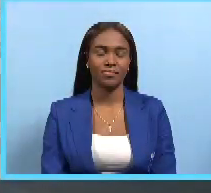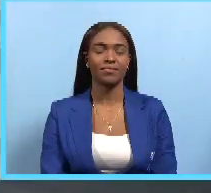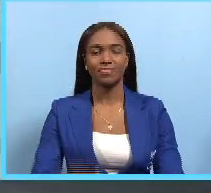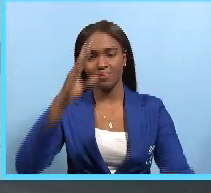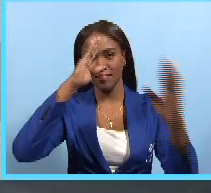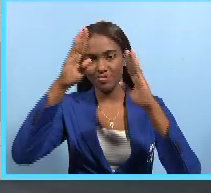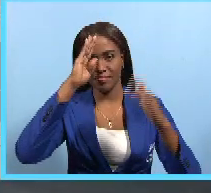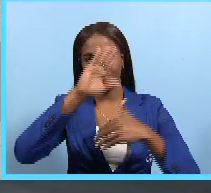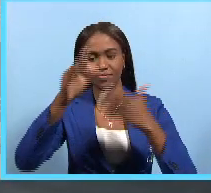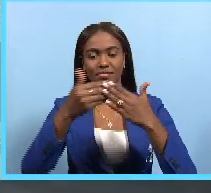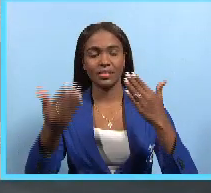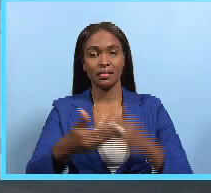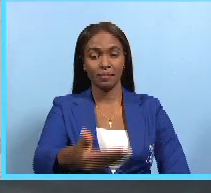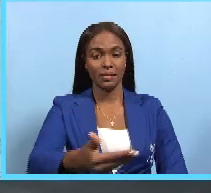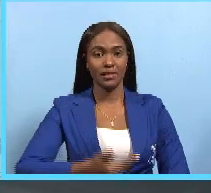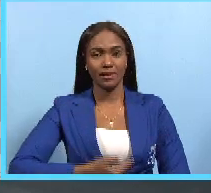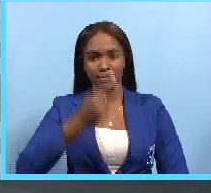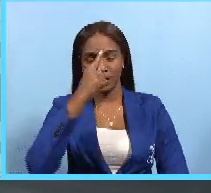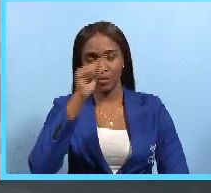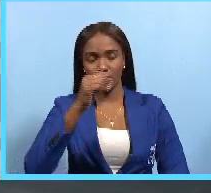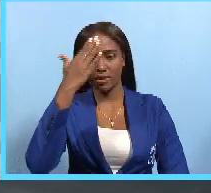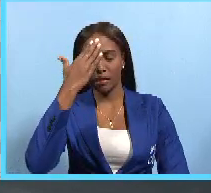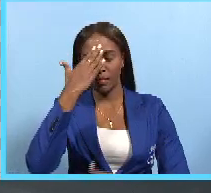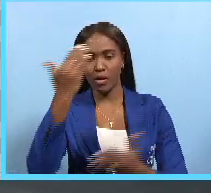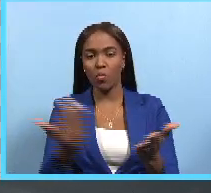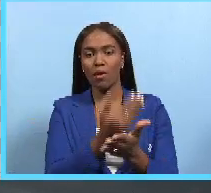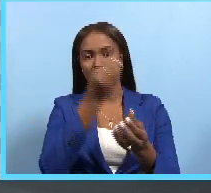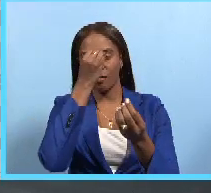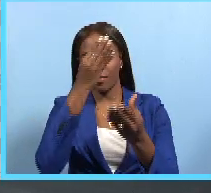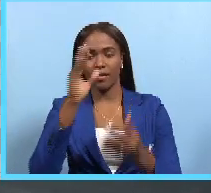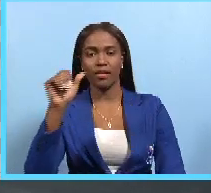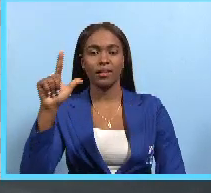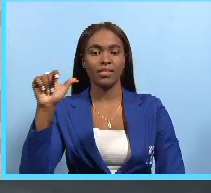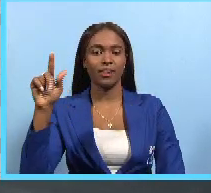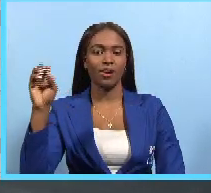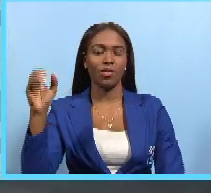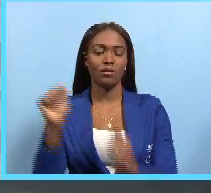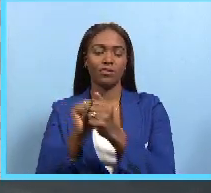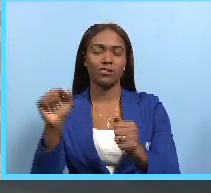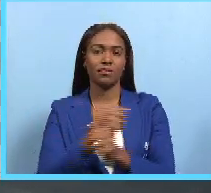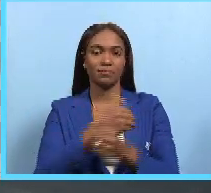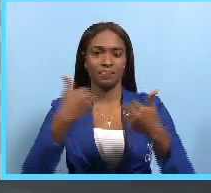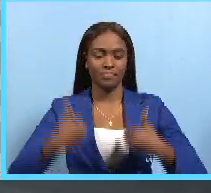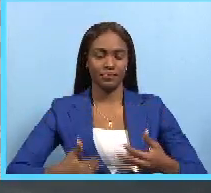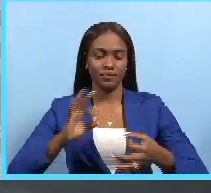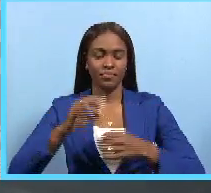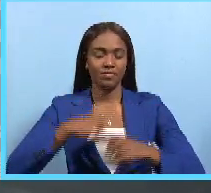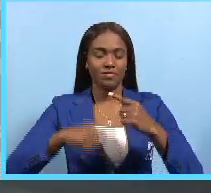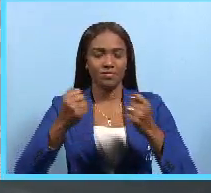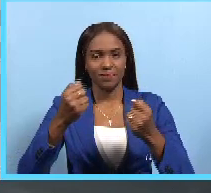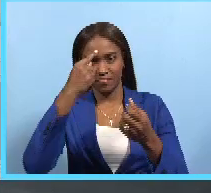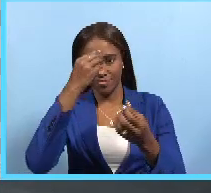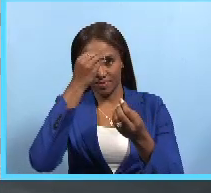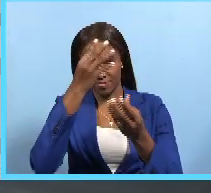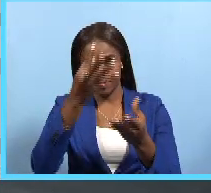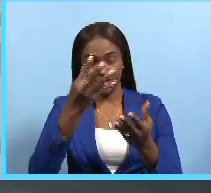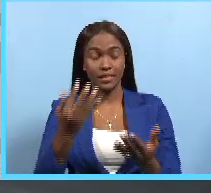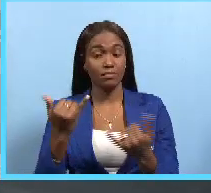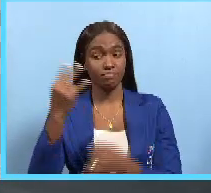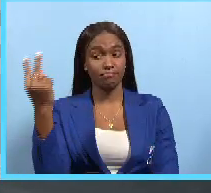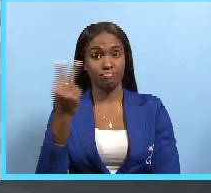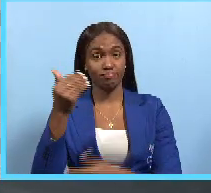Hola a todos, a esta hora de la tarde les invito para que nos actualicemos en materia informativa. Soy Alex Santiago, junto a mí Zuleima García, en la interpretación del lenguaje de señas. Hoy